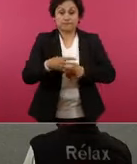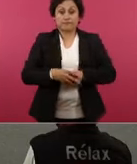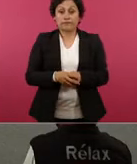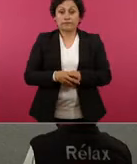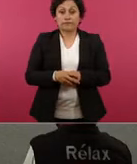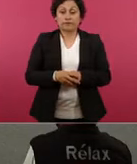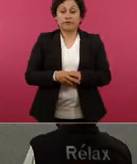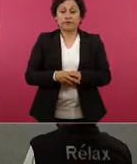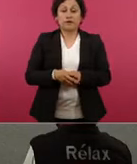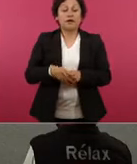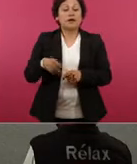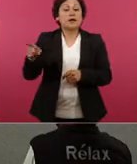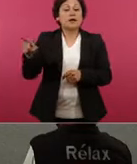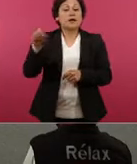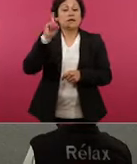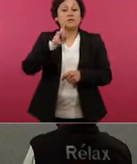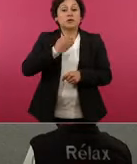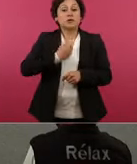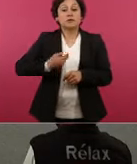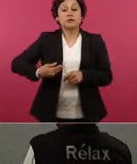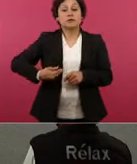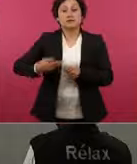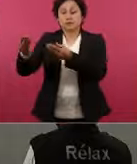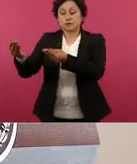Se le envía a Aguilar.